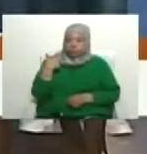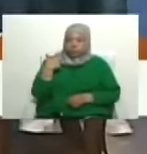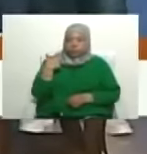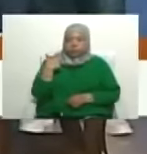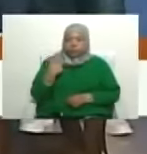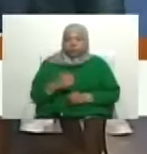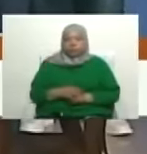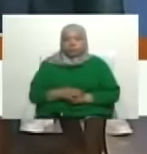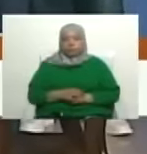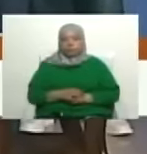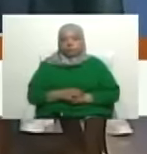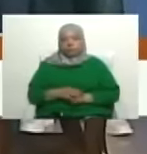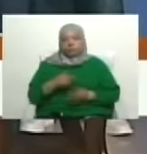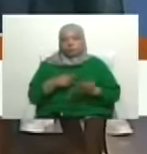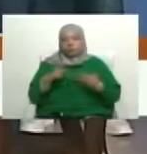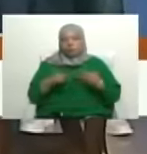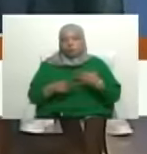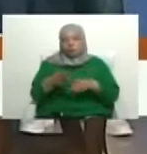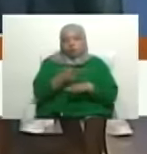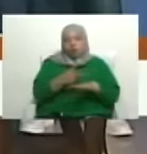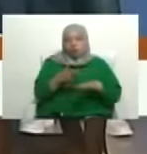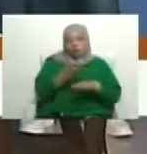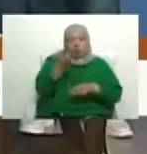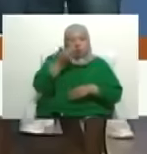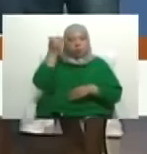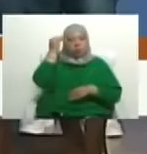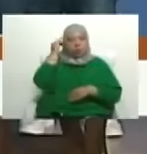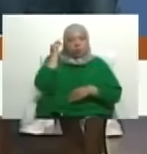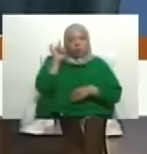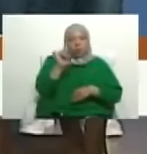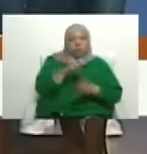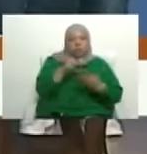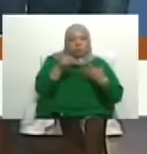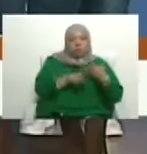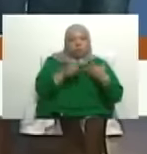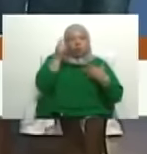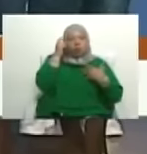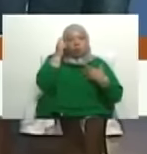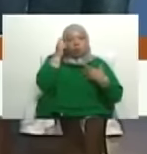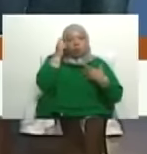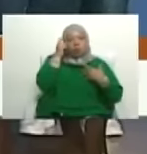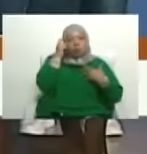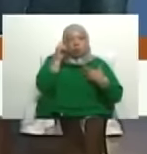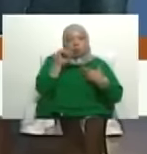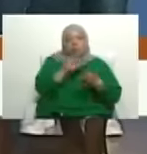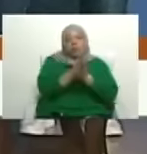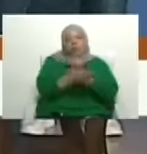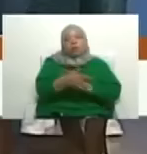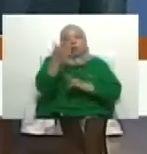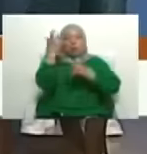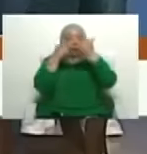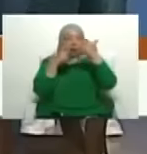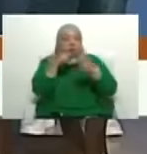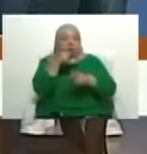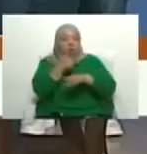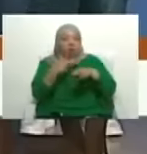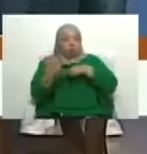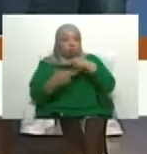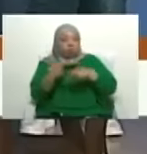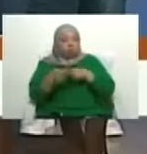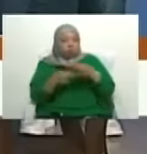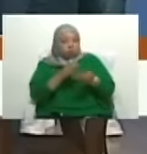lo que ella denomina su programa de gobierno para los primeros días después que nos exterminen.